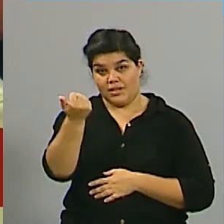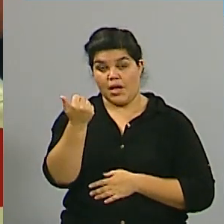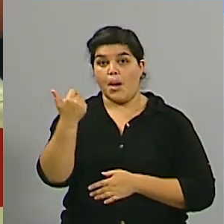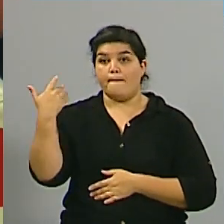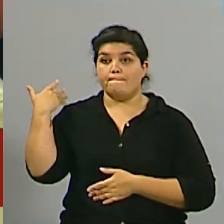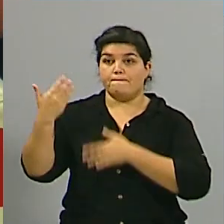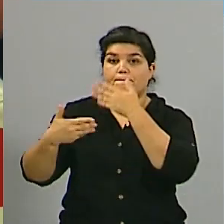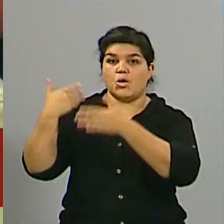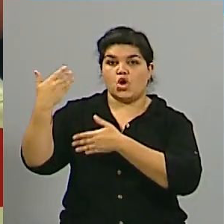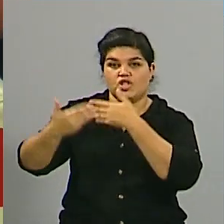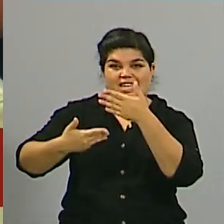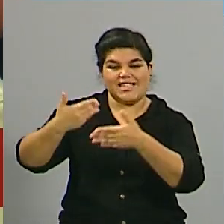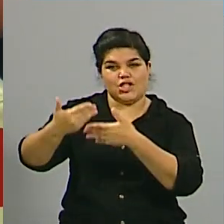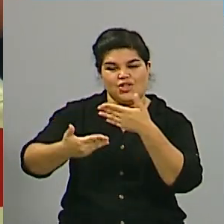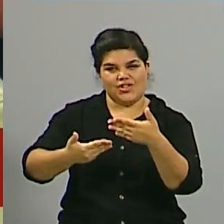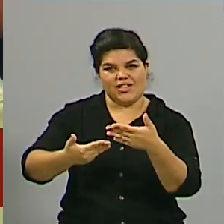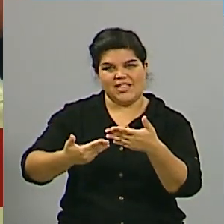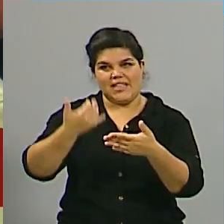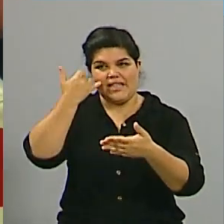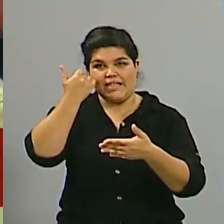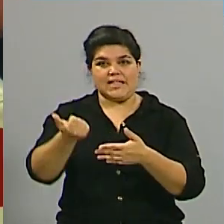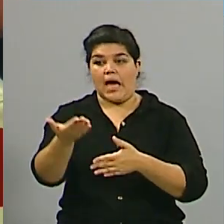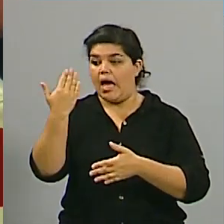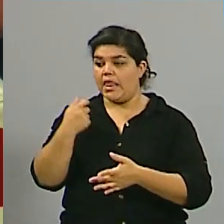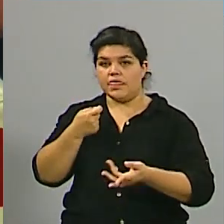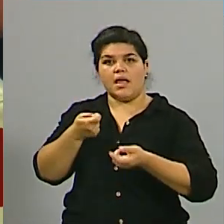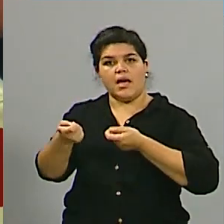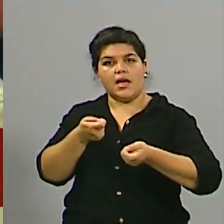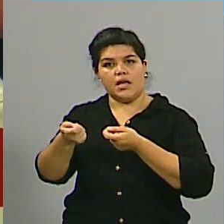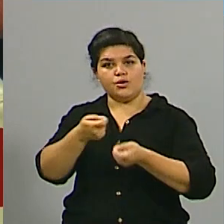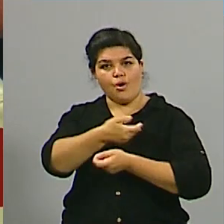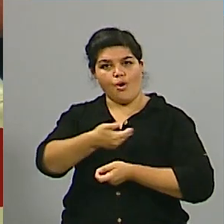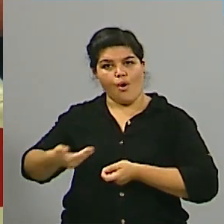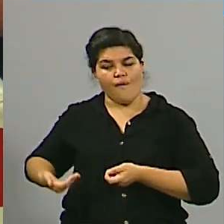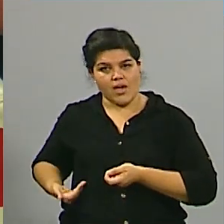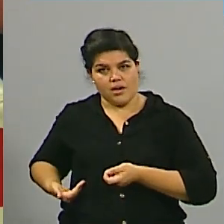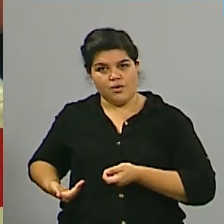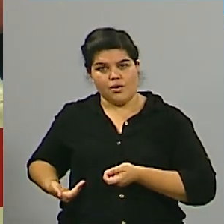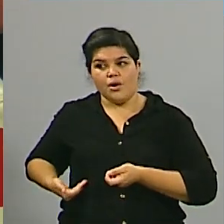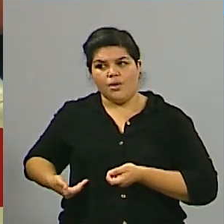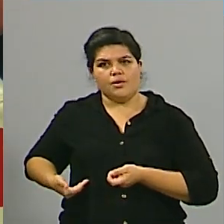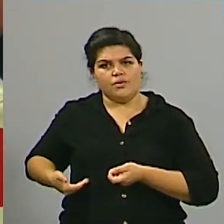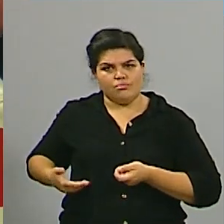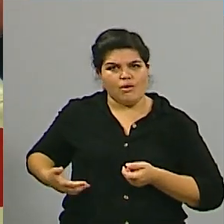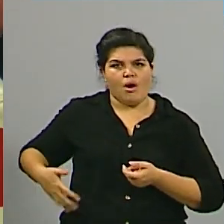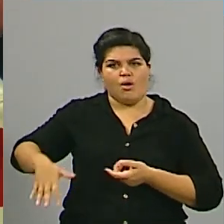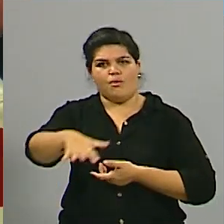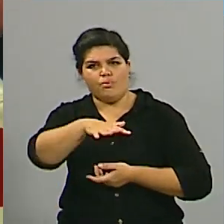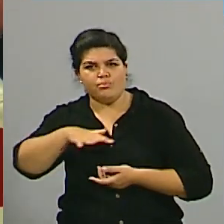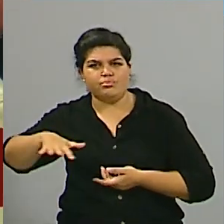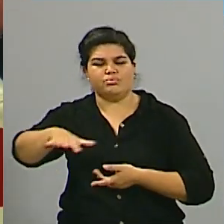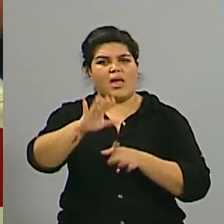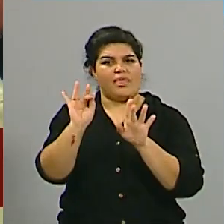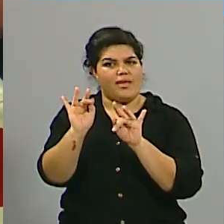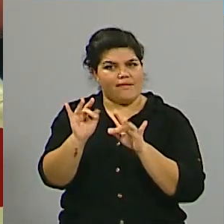bueno, el proceso del fin de una gestión de gobierno que vino en un contexto bastante complejo, digamos, ¿no?